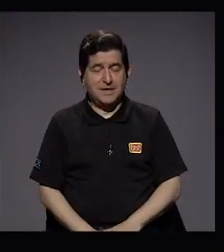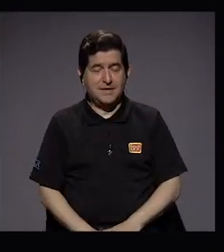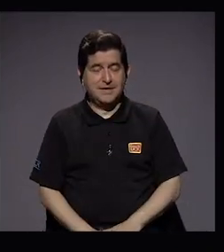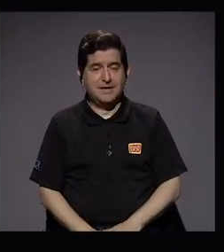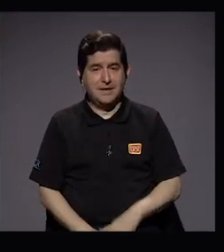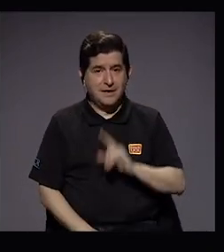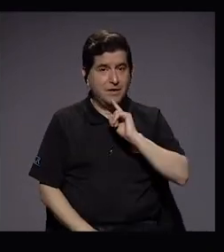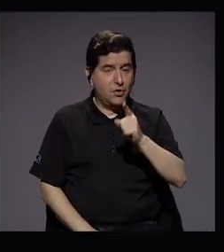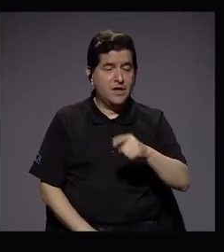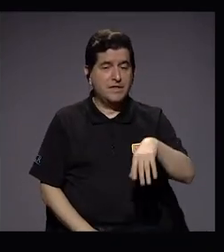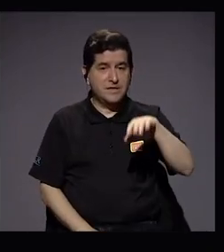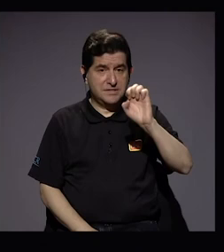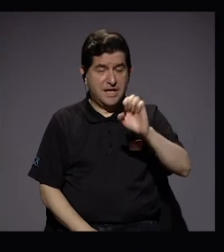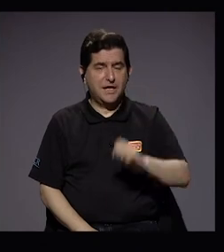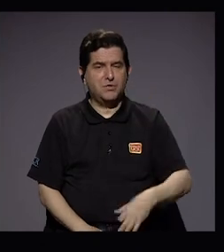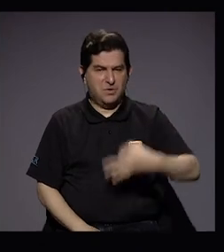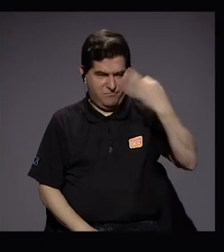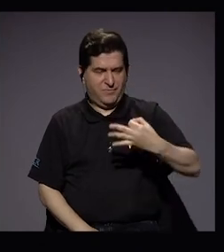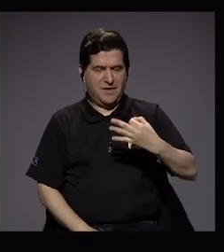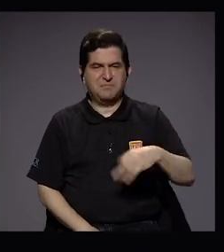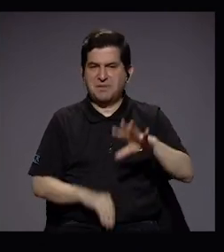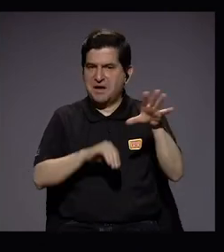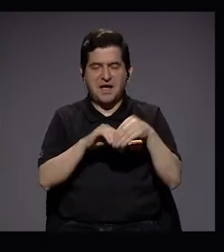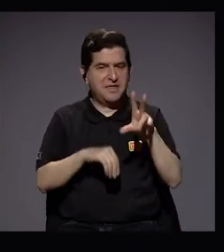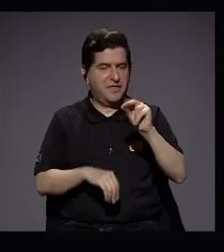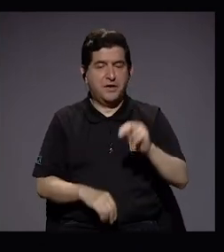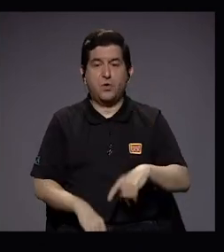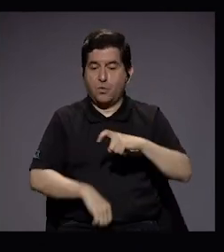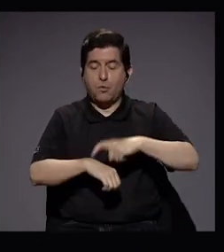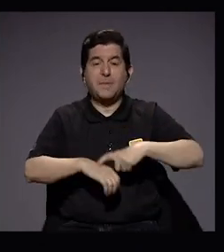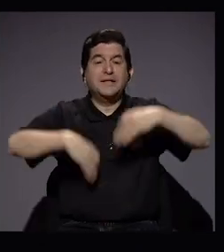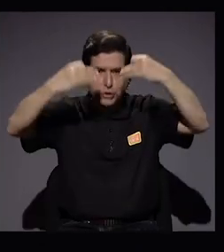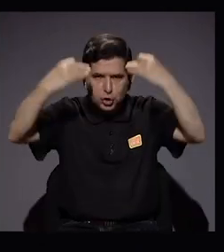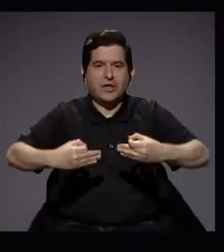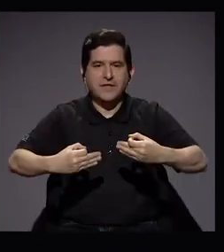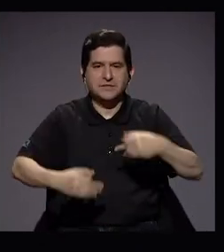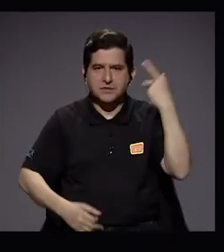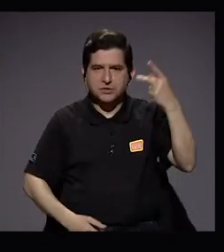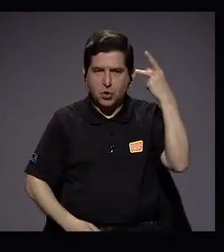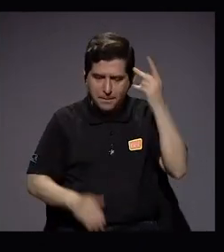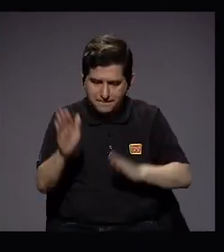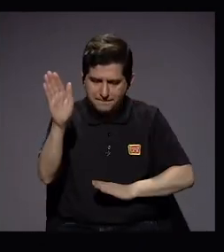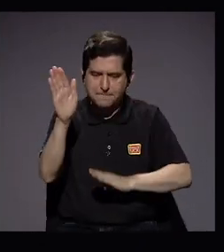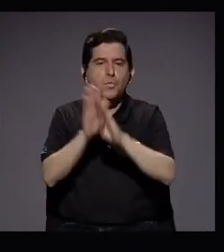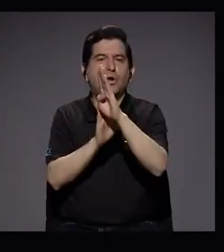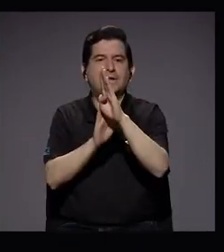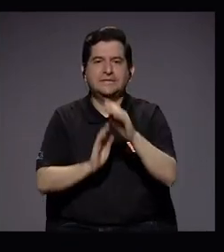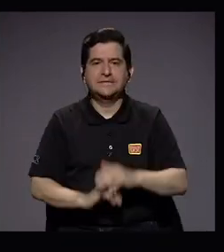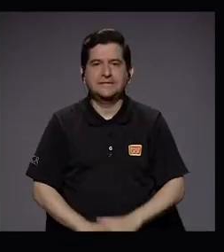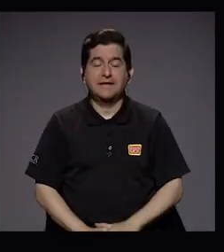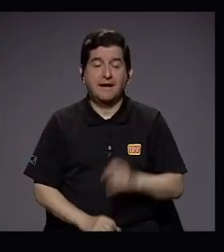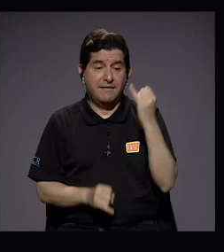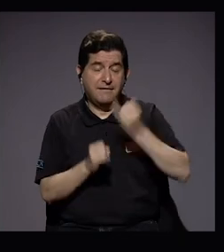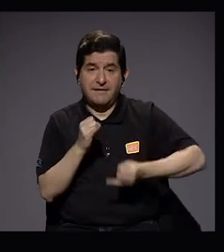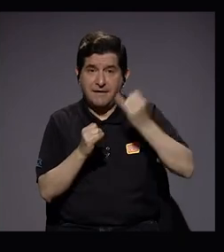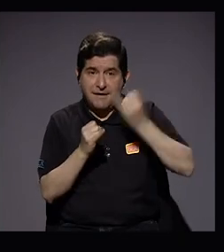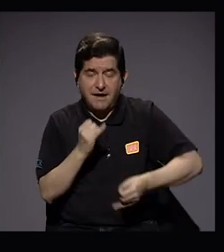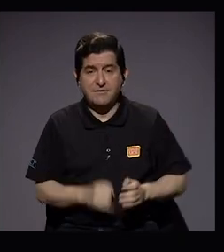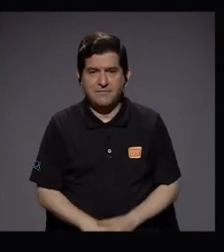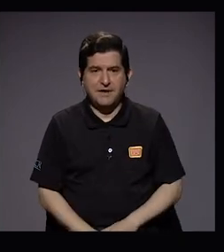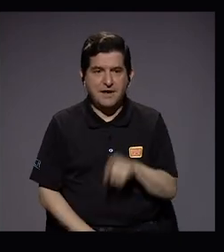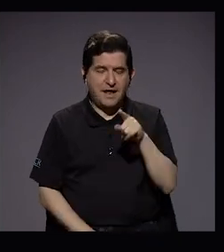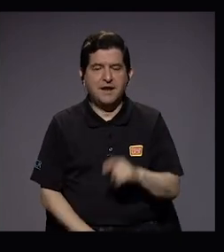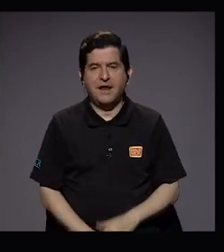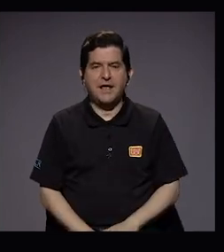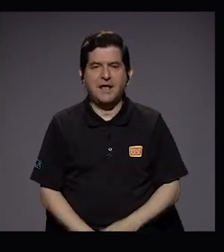contundente las palabras de don Edwin, no hay nada que agregarle. Es el momento de tomar decisiones para esa política de desarrollo y que al final